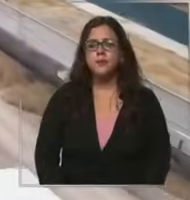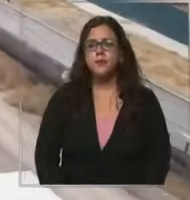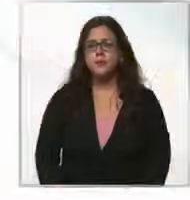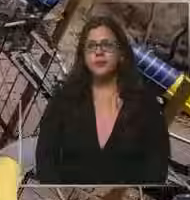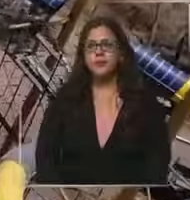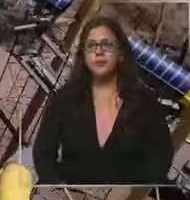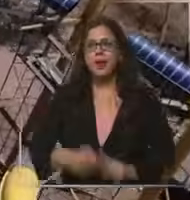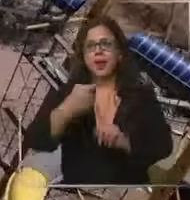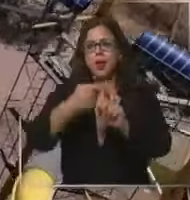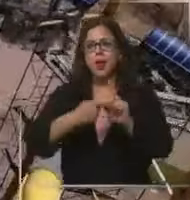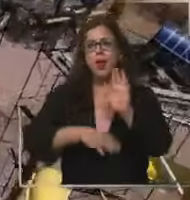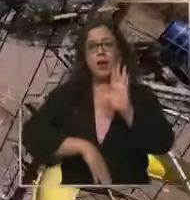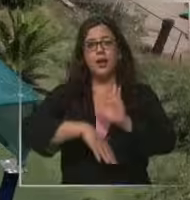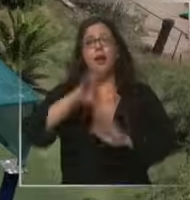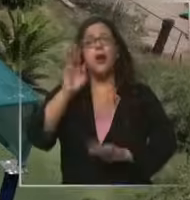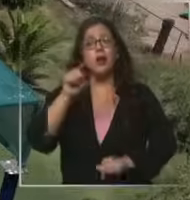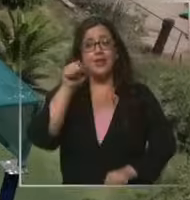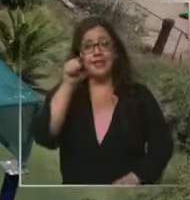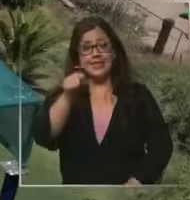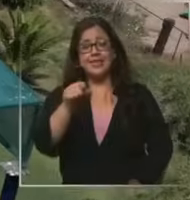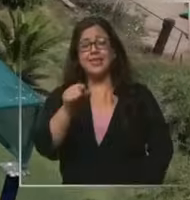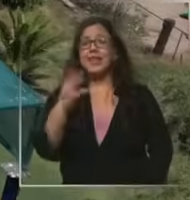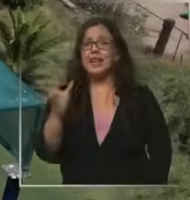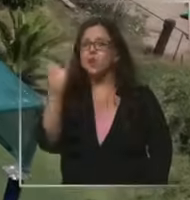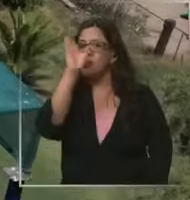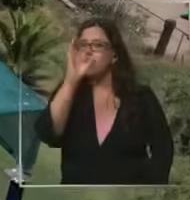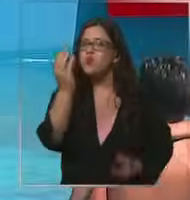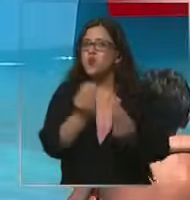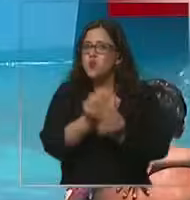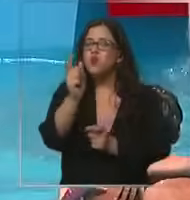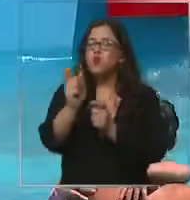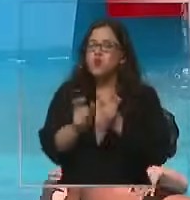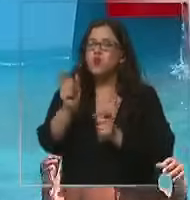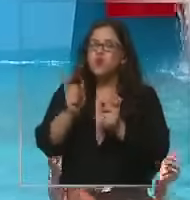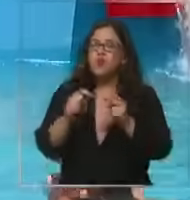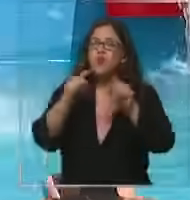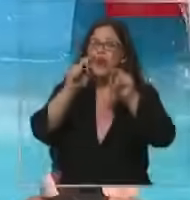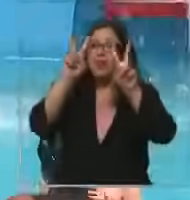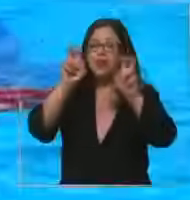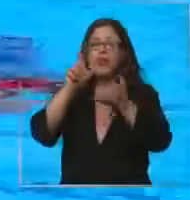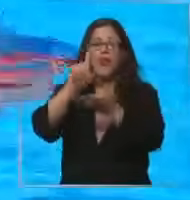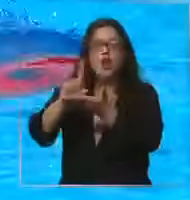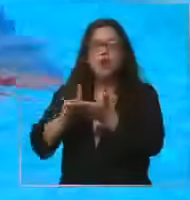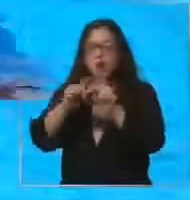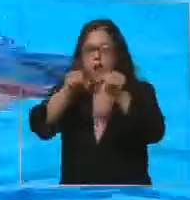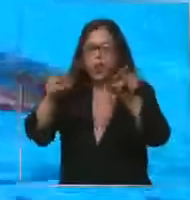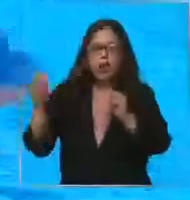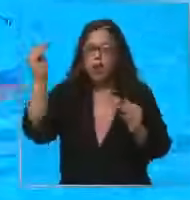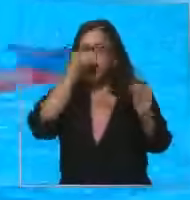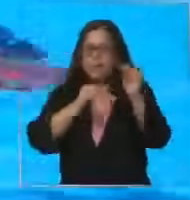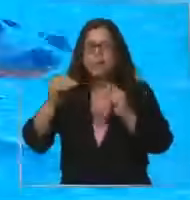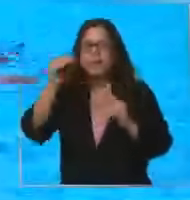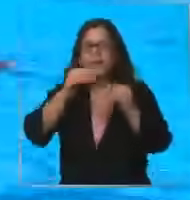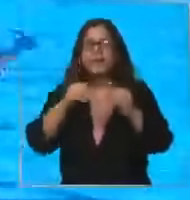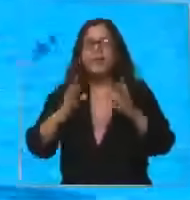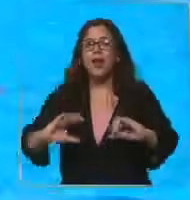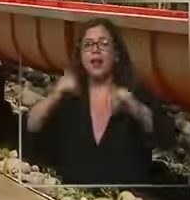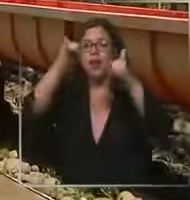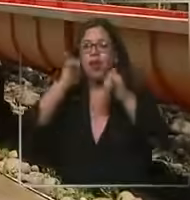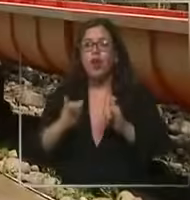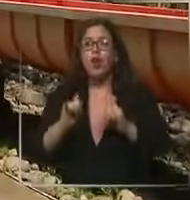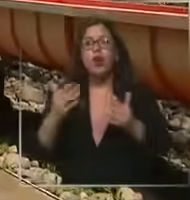Con altas temperaturas, este ha sido el panorama de muchos los parques acuáticos. Y hoy conocimos algunos de los con